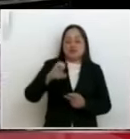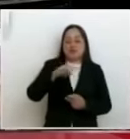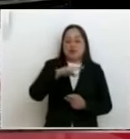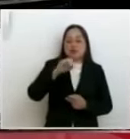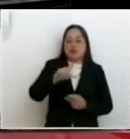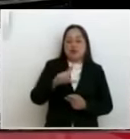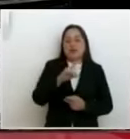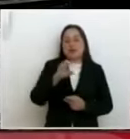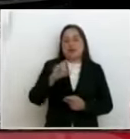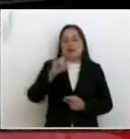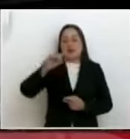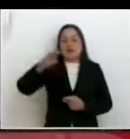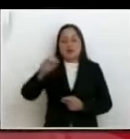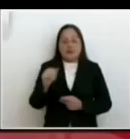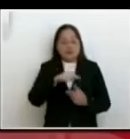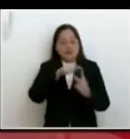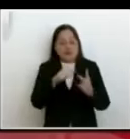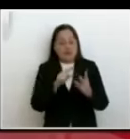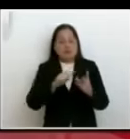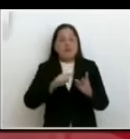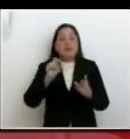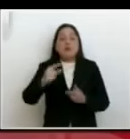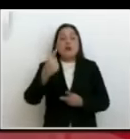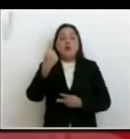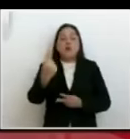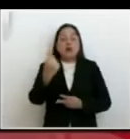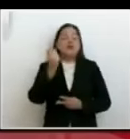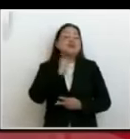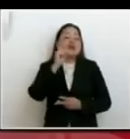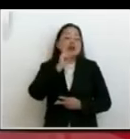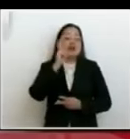los golpeadores? ¿Saben que el hijo de una senadora del